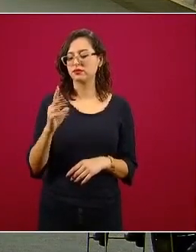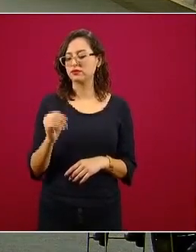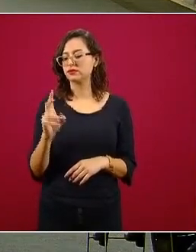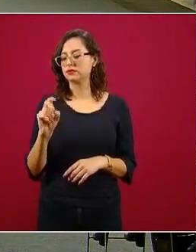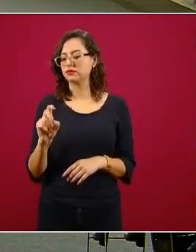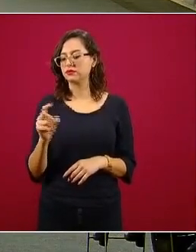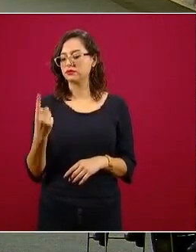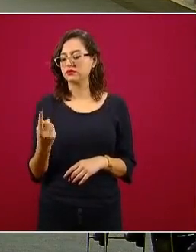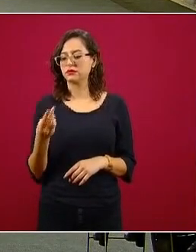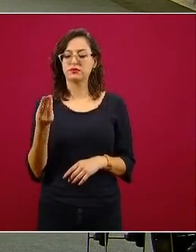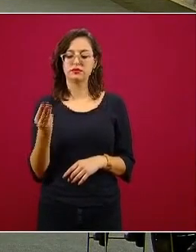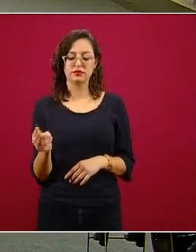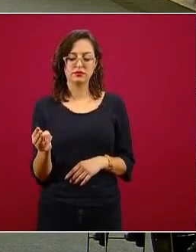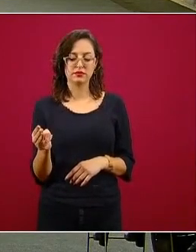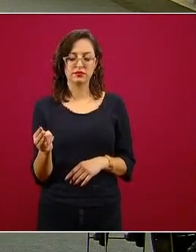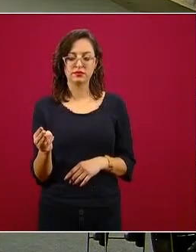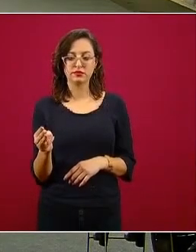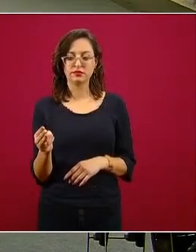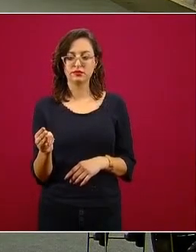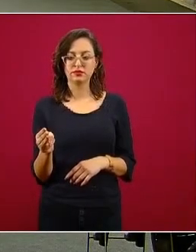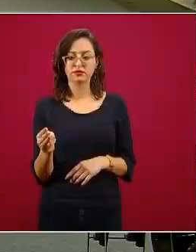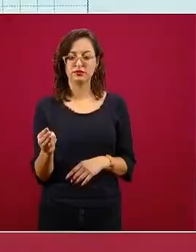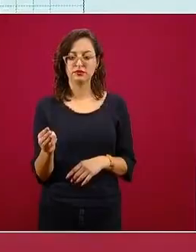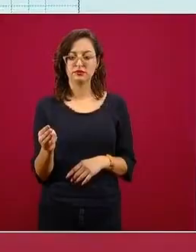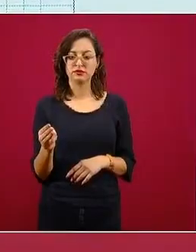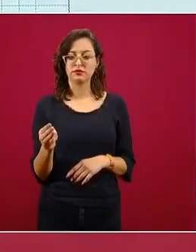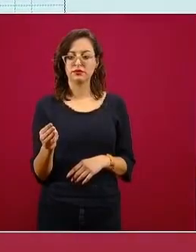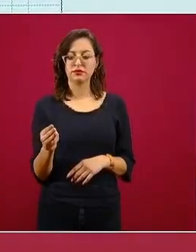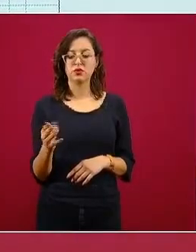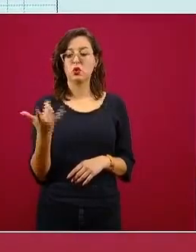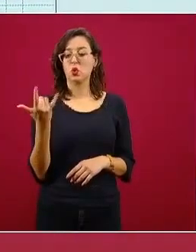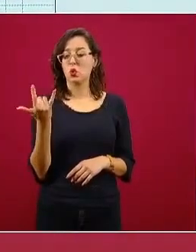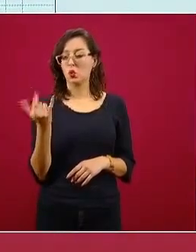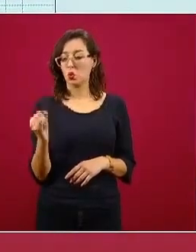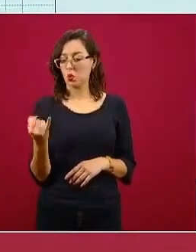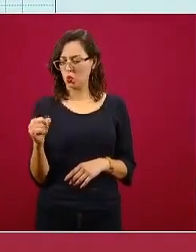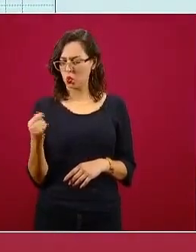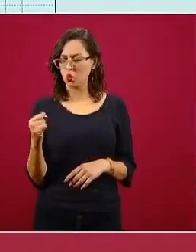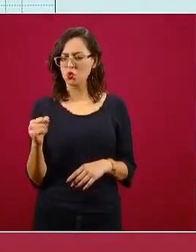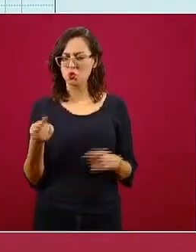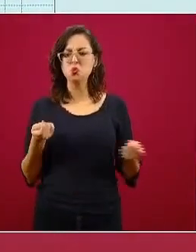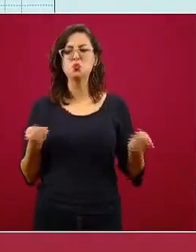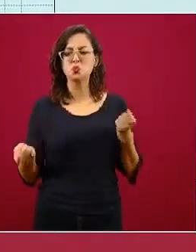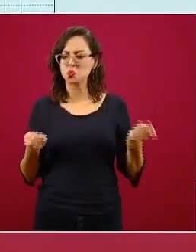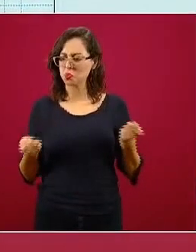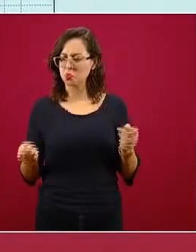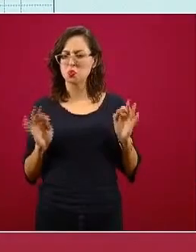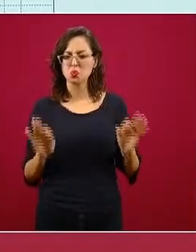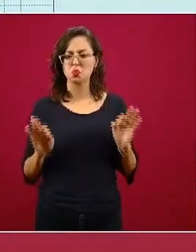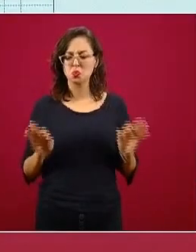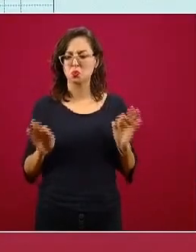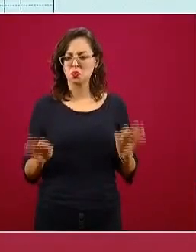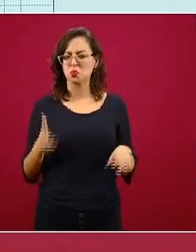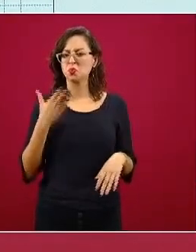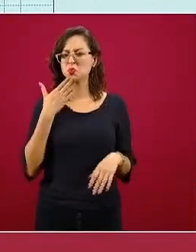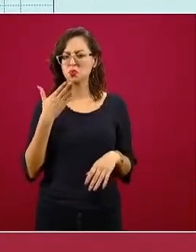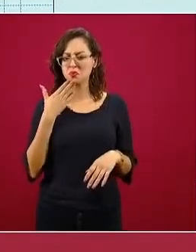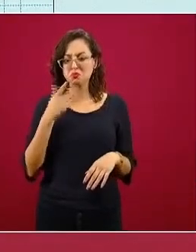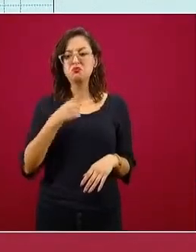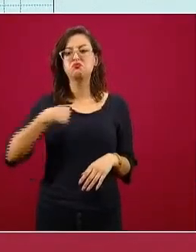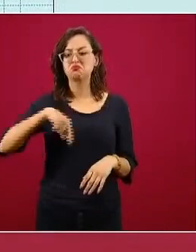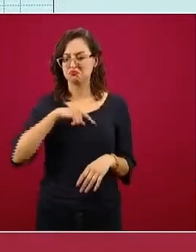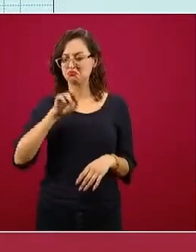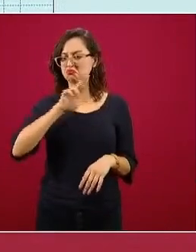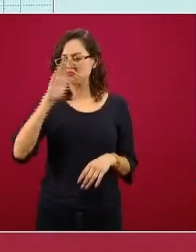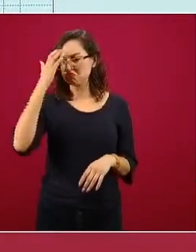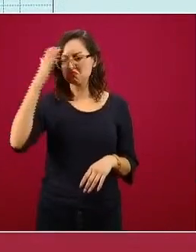30, 31 de mayo. Aquí tenemos casi todo junio. Había logrado muy buen control. Aquí hicimos un